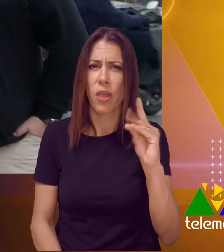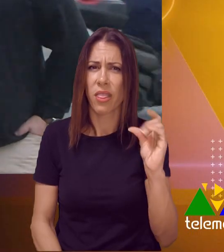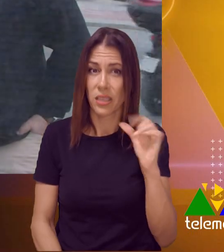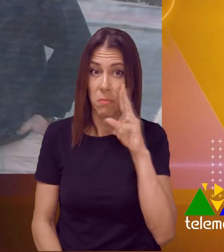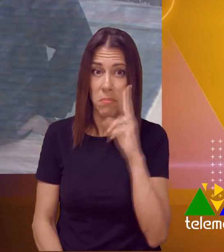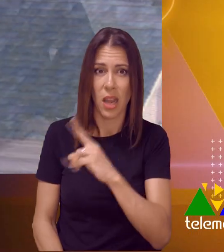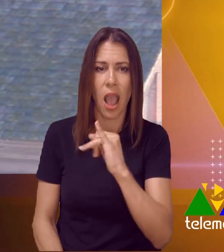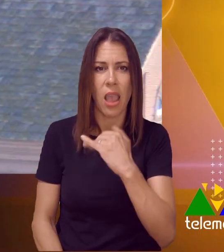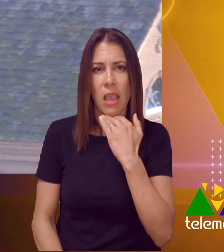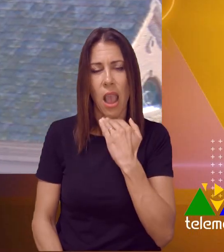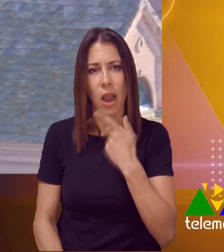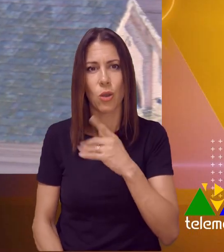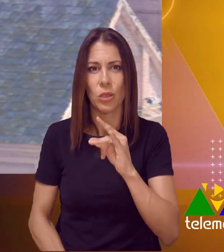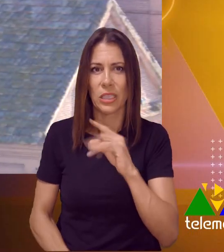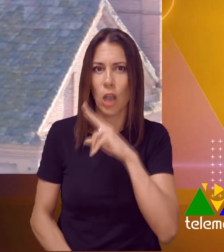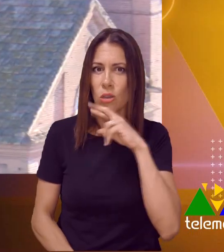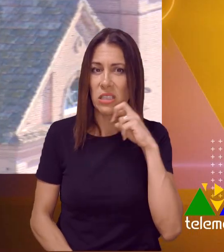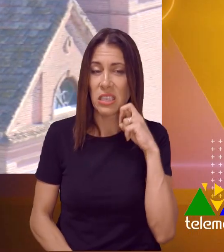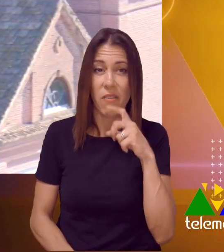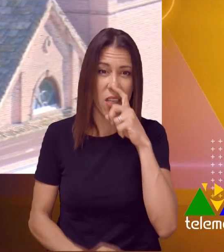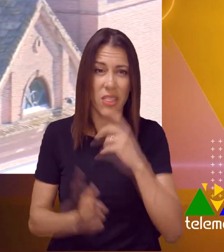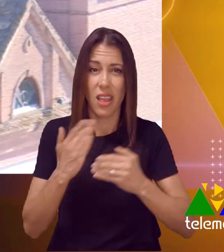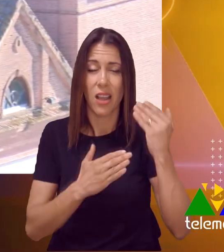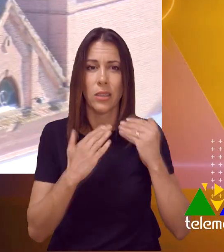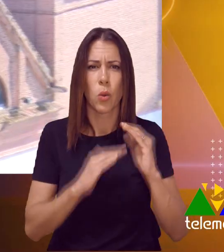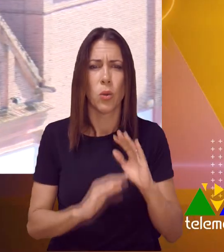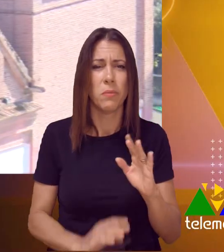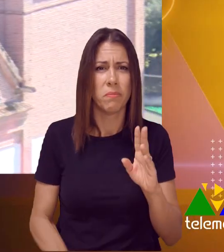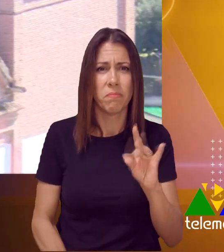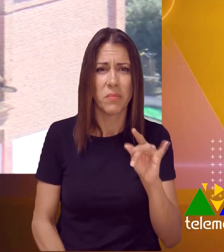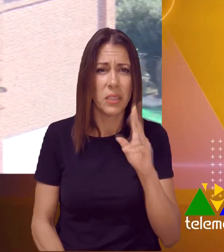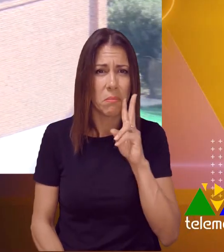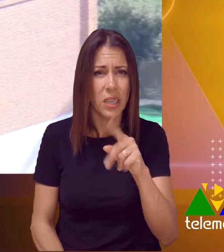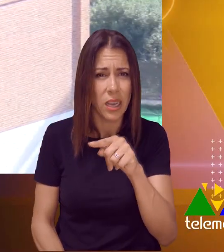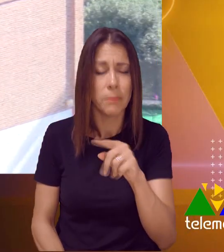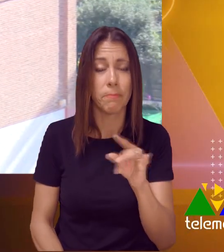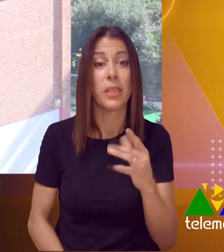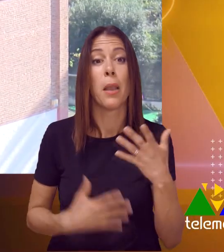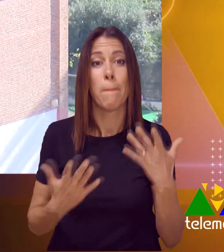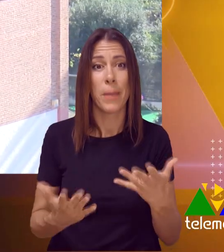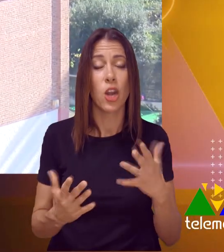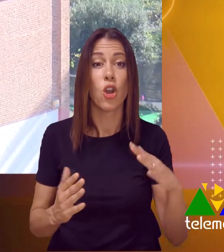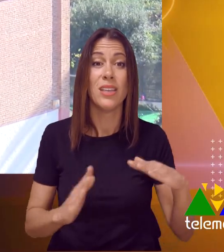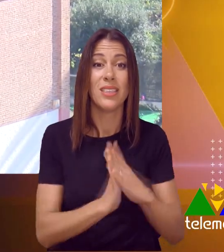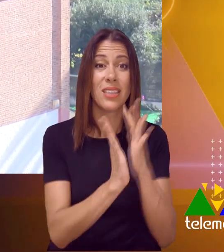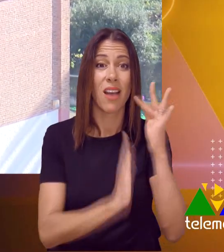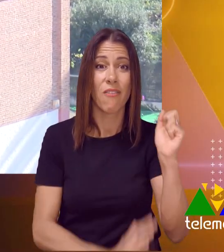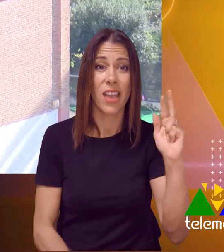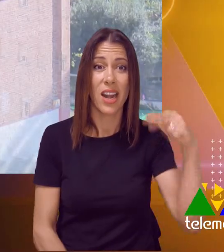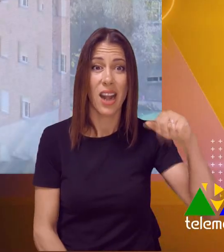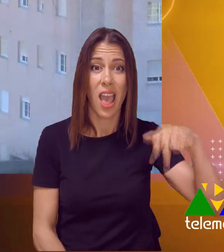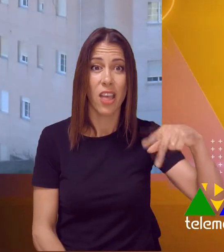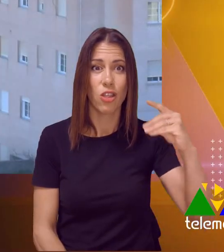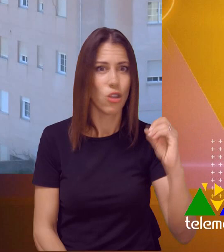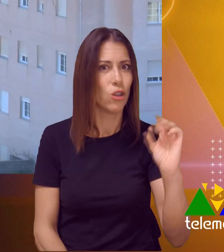naves de la antigua fábrica. En cambio San Fernando, como el pub este que teníamos ahí. Claro, en cambio San Fernando no ha conservado nada más que la